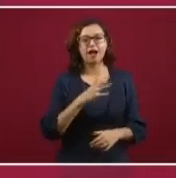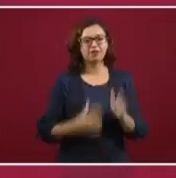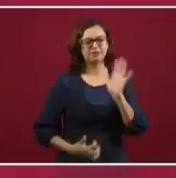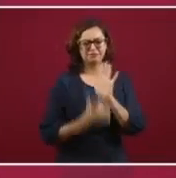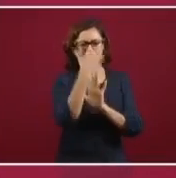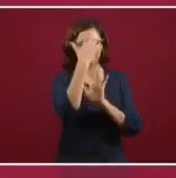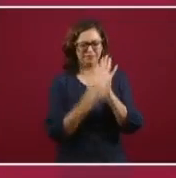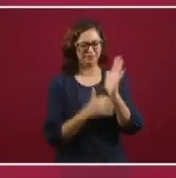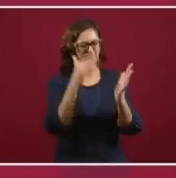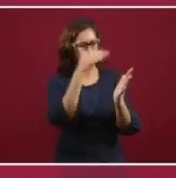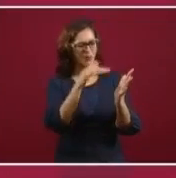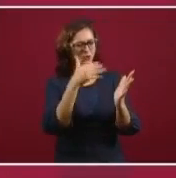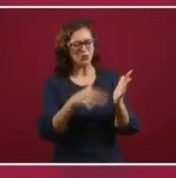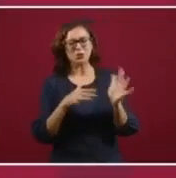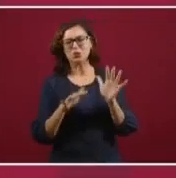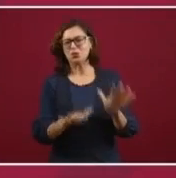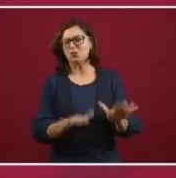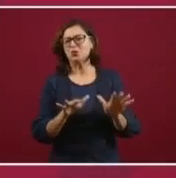extraordinario, o sea,